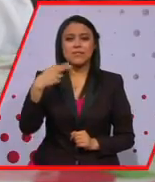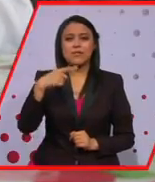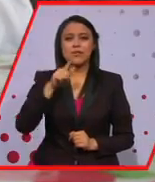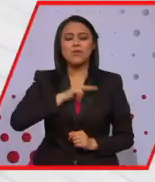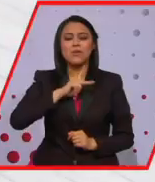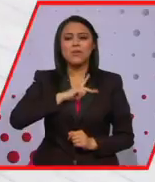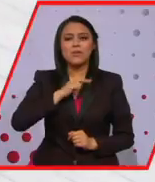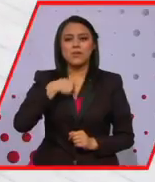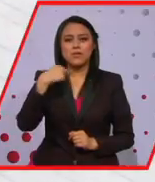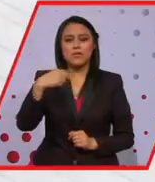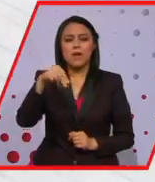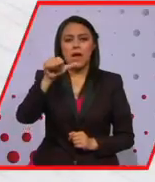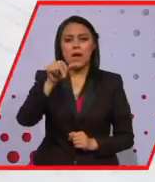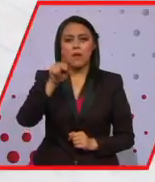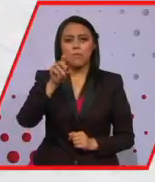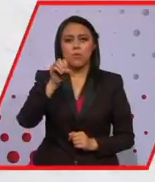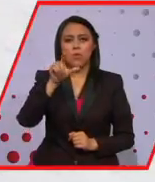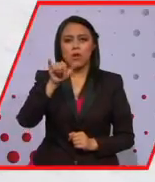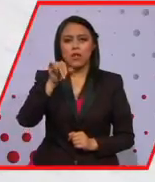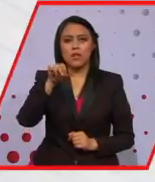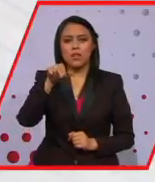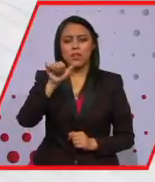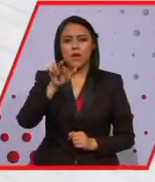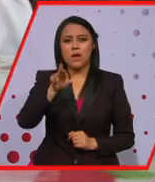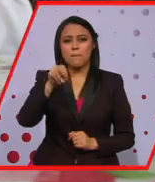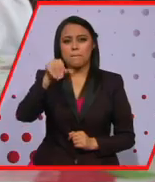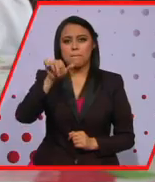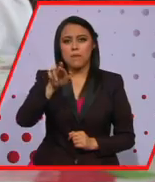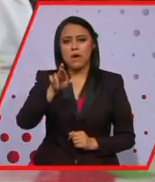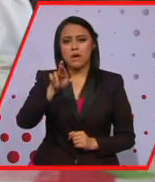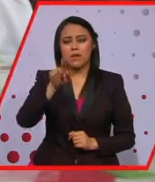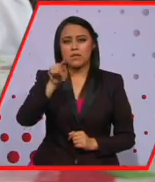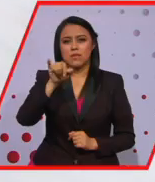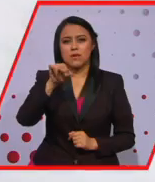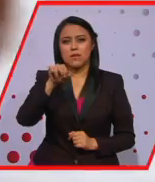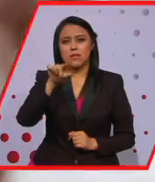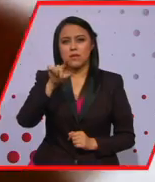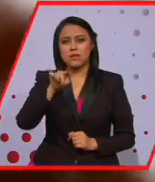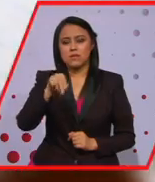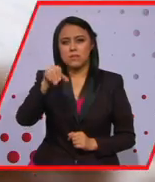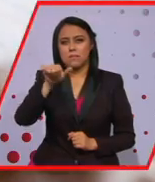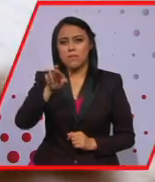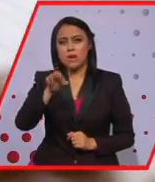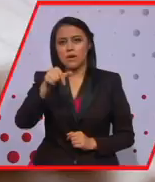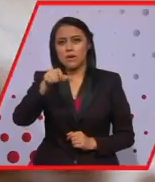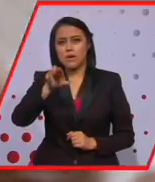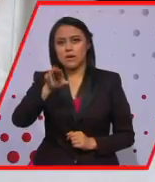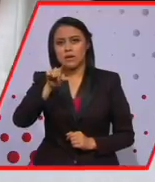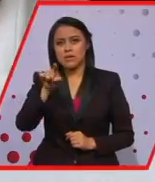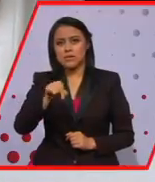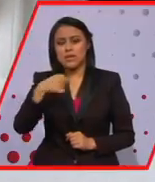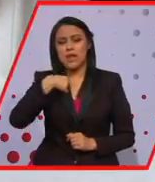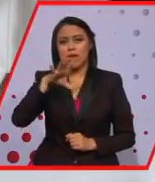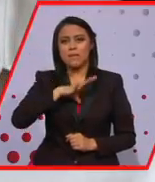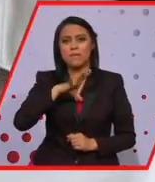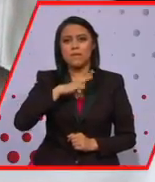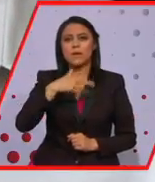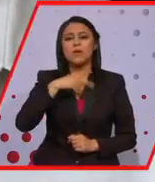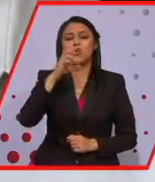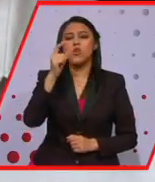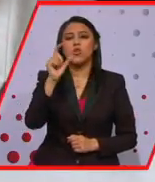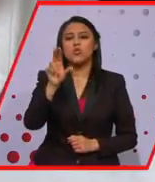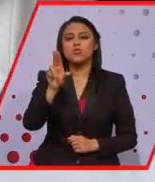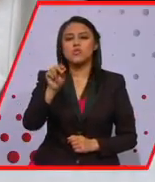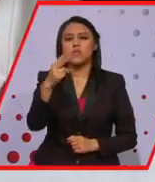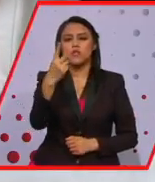es Apolinar Martínez Márquez. Tengo 82 años. Yo estoy estudiando la